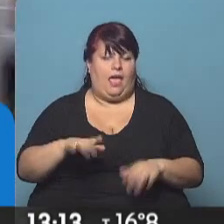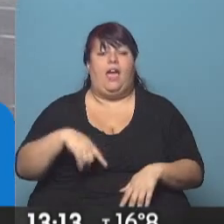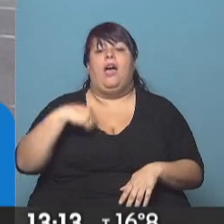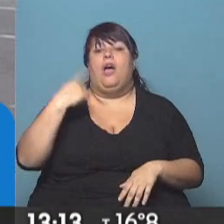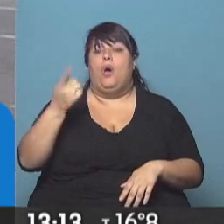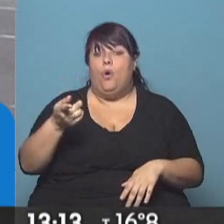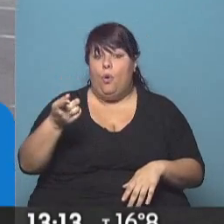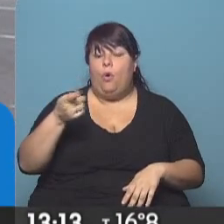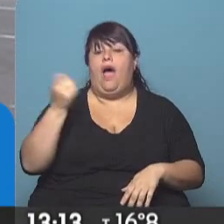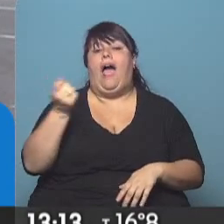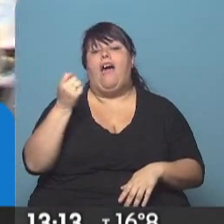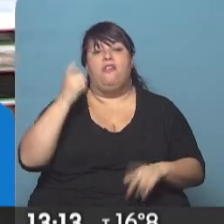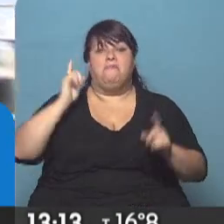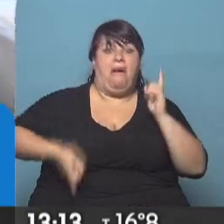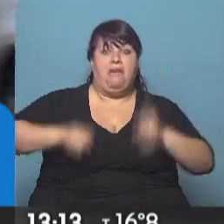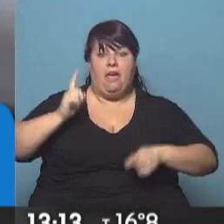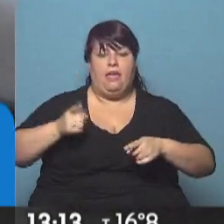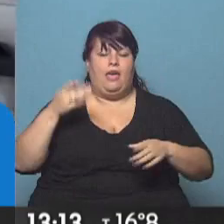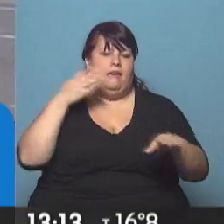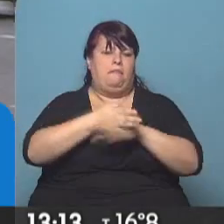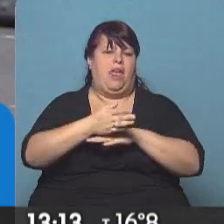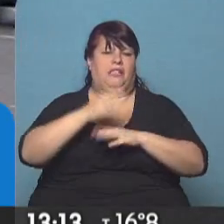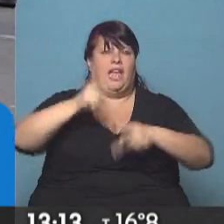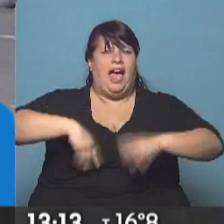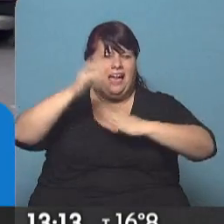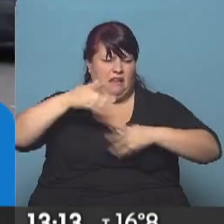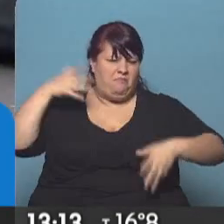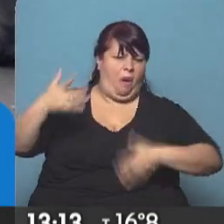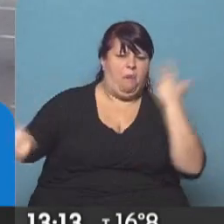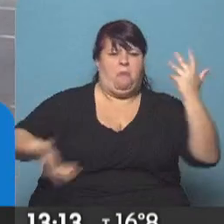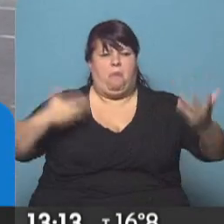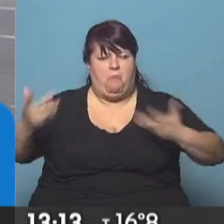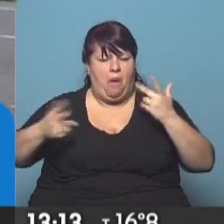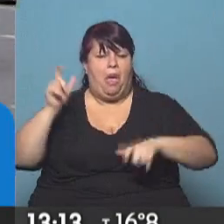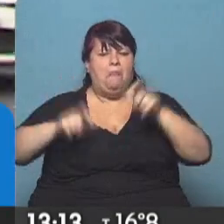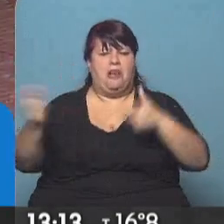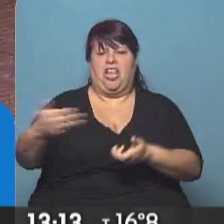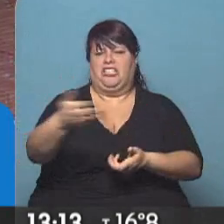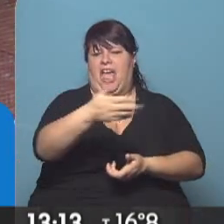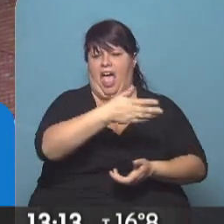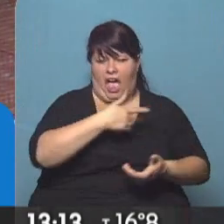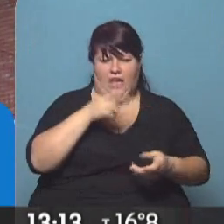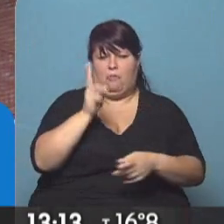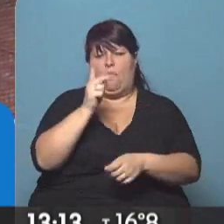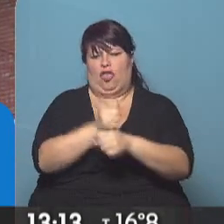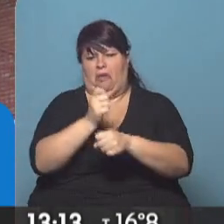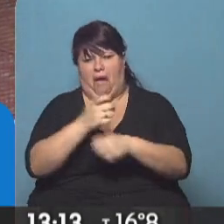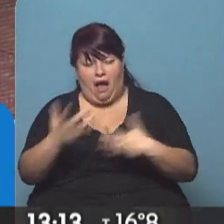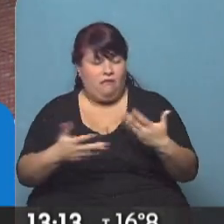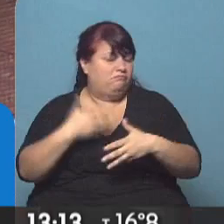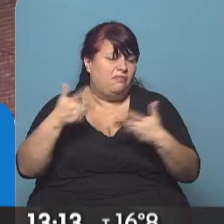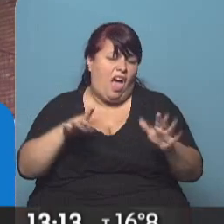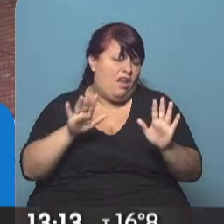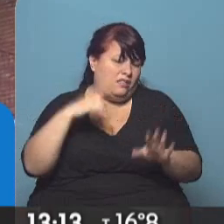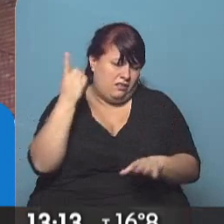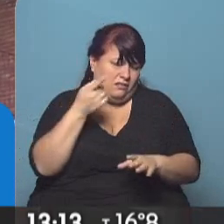no es cuando quería hacer sin poner ingresaron las obras con violencia se acaba la gente de las obras no lo dejaba trabajar bueno